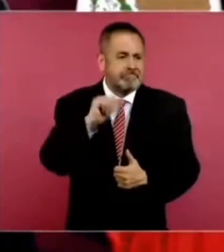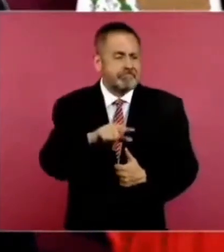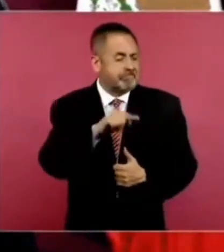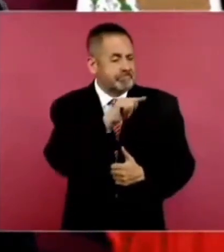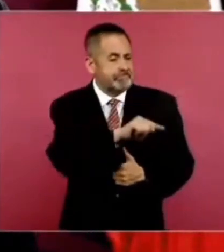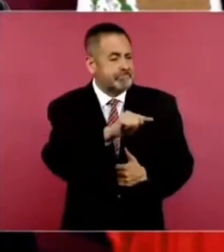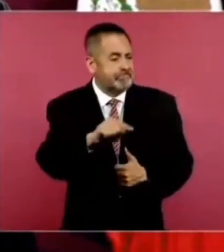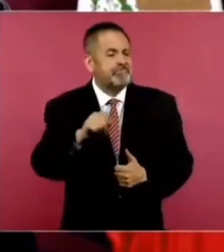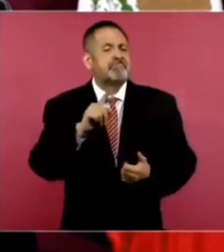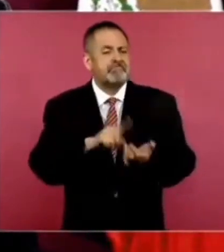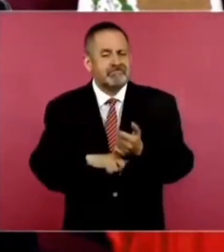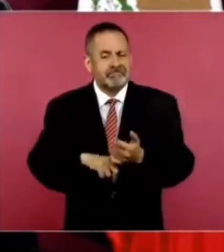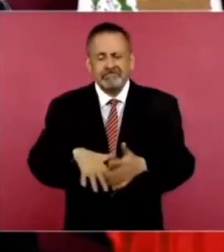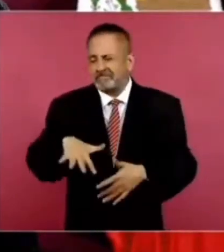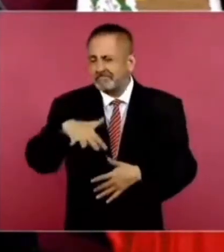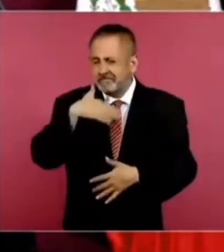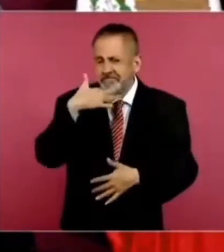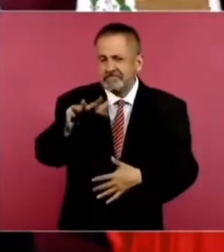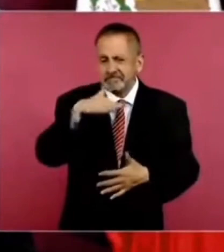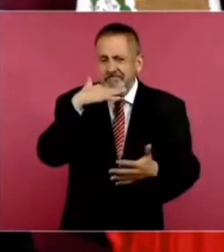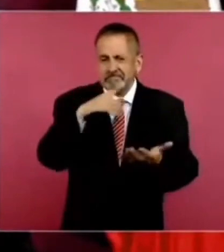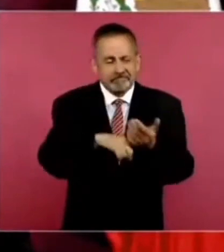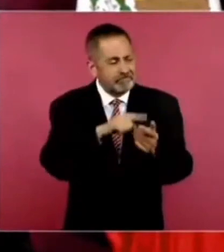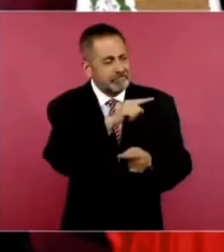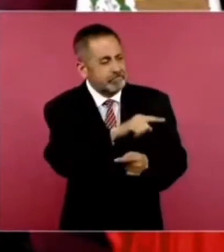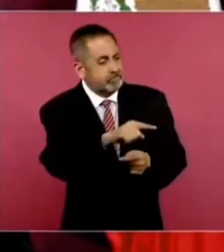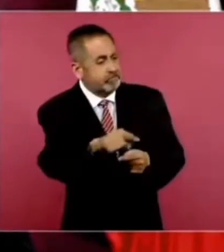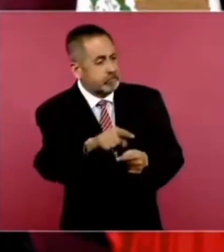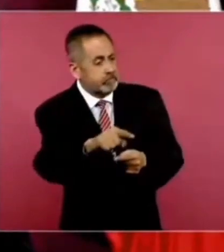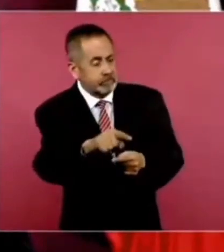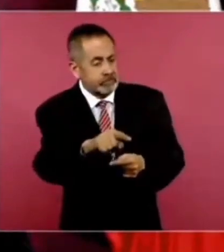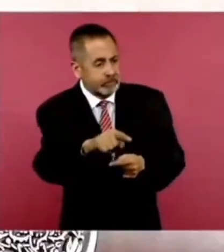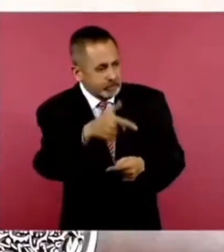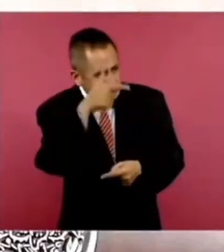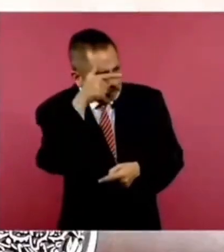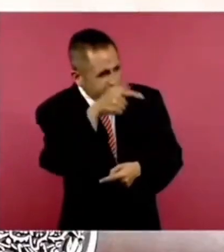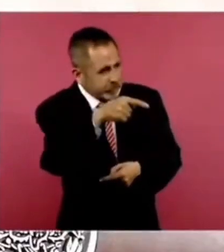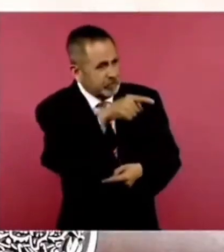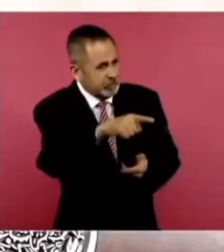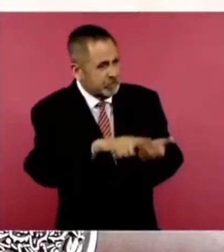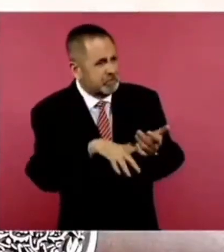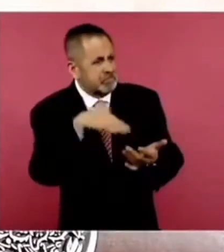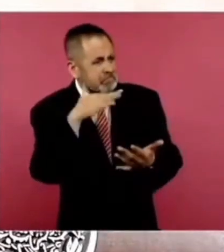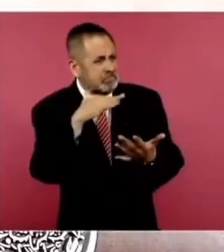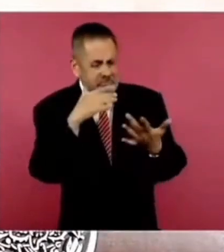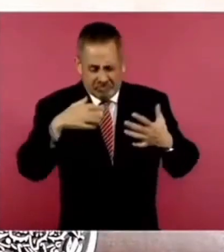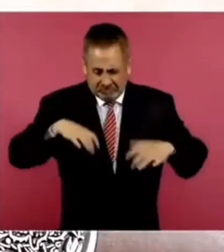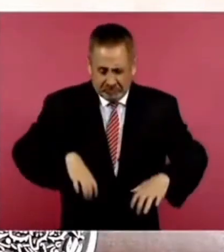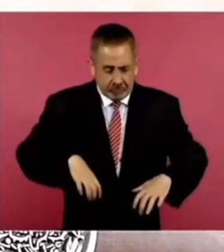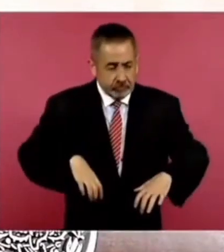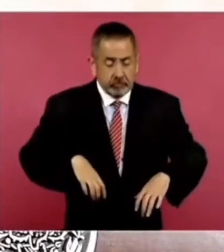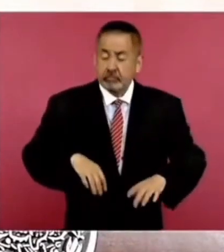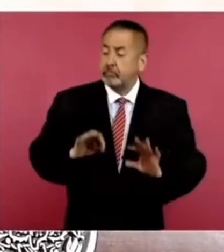era que los corruptos no perdían ni siquiera su respetabilidad.